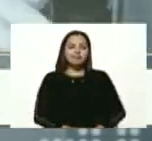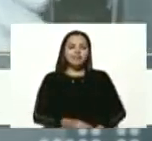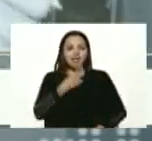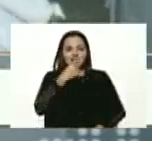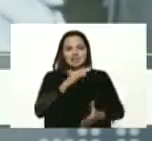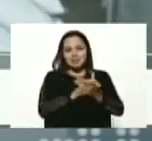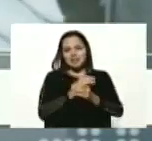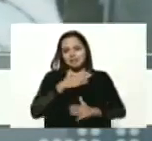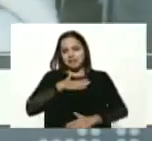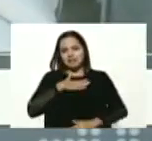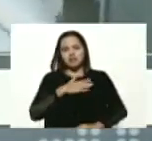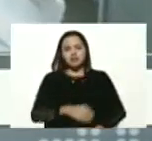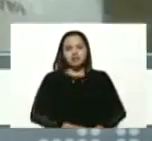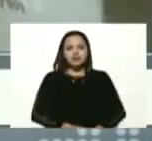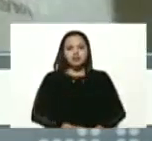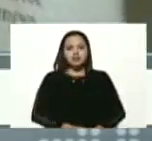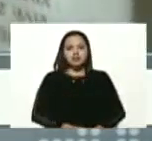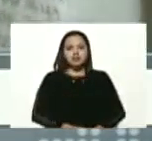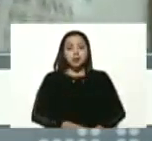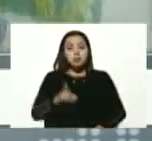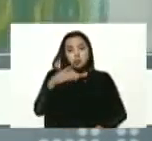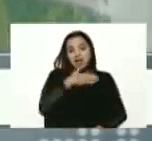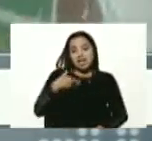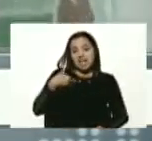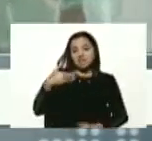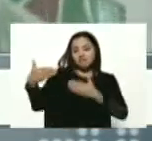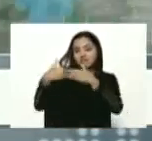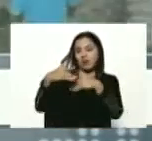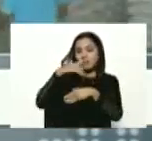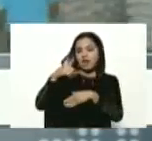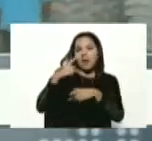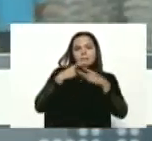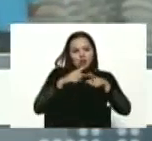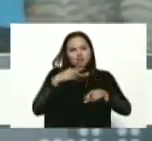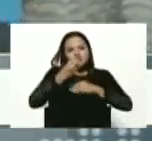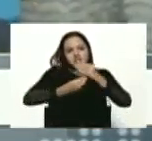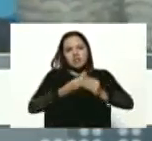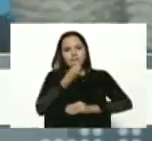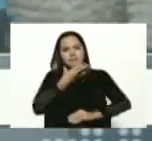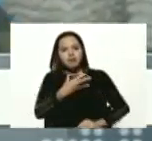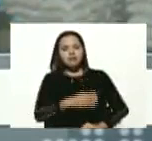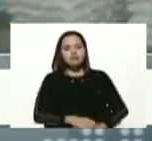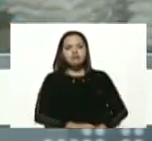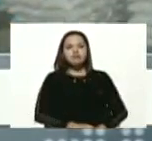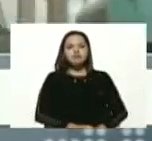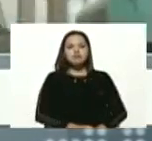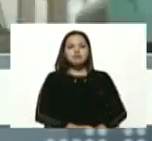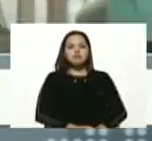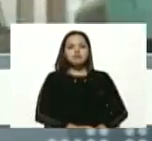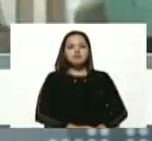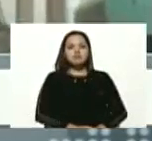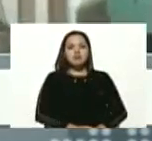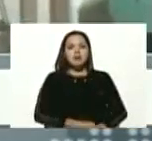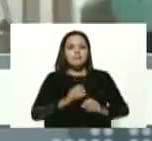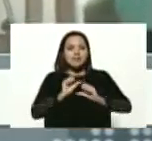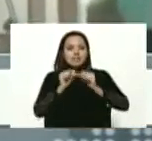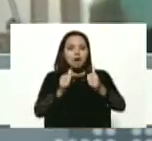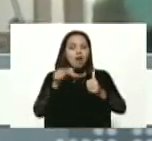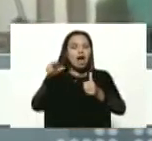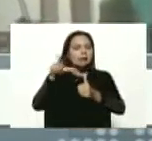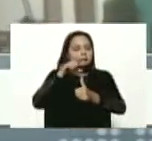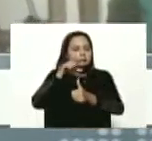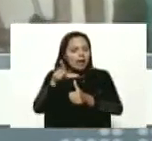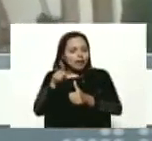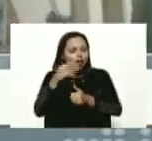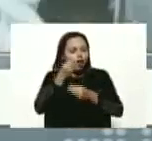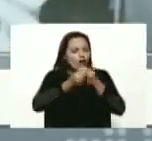mía, tratando de hacernos un mal, nos hicieron un bien, porque empezamos a pensar en la